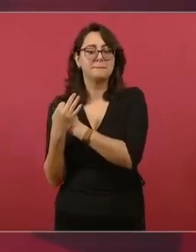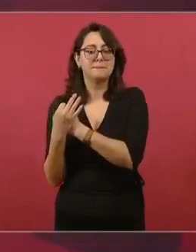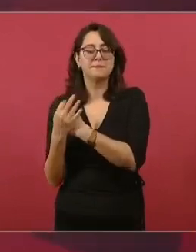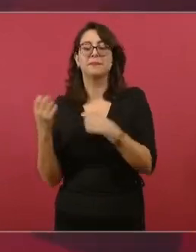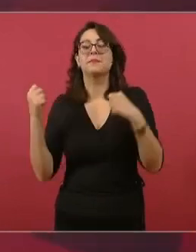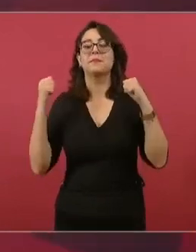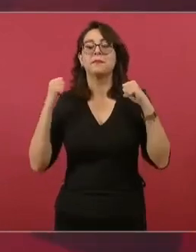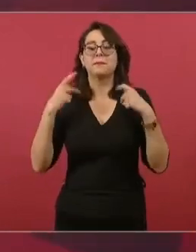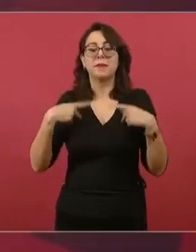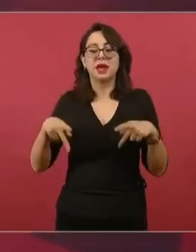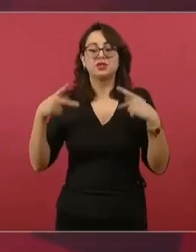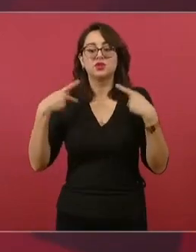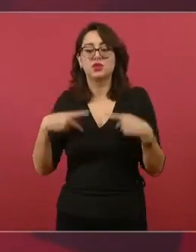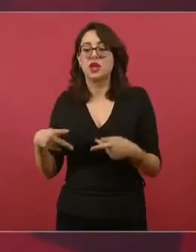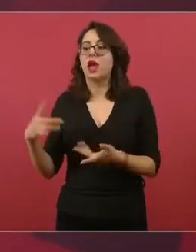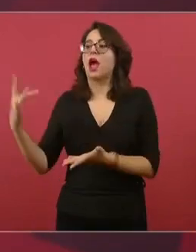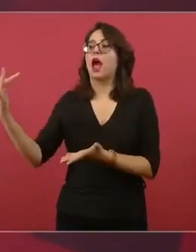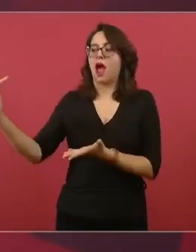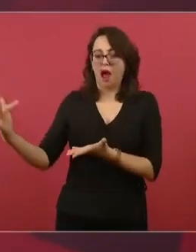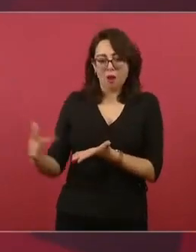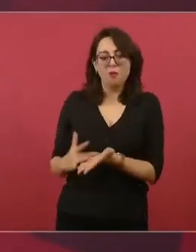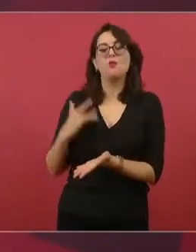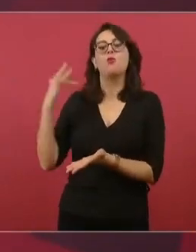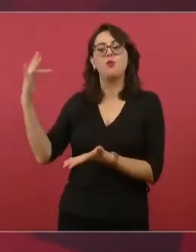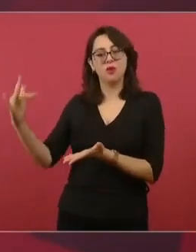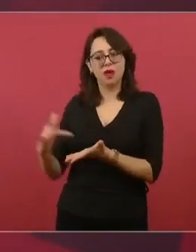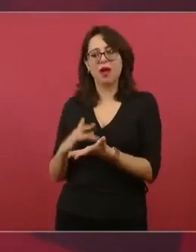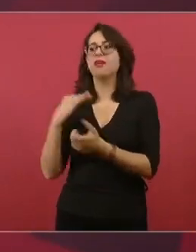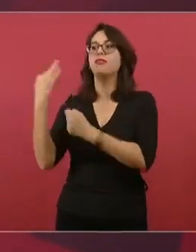apoya, pero si ve